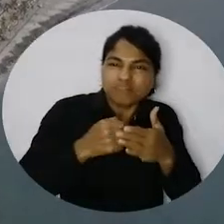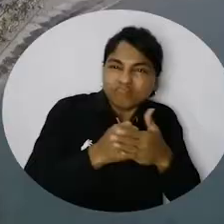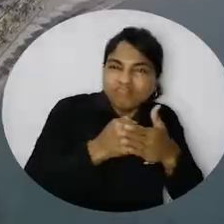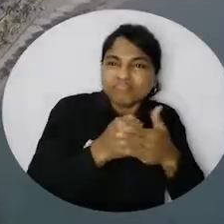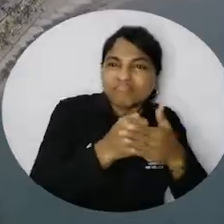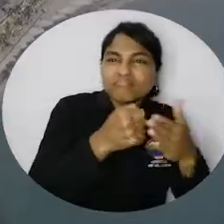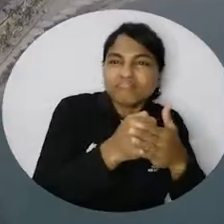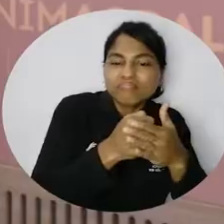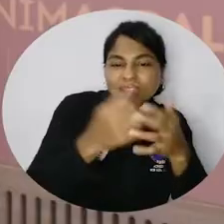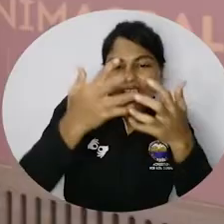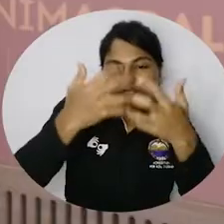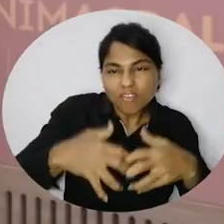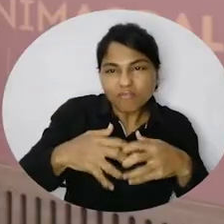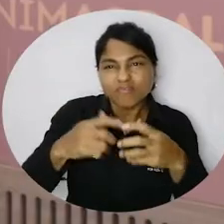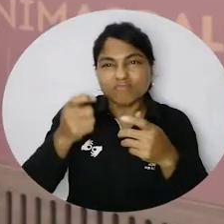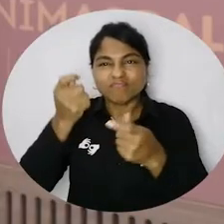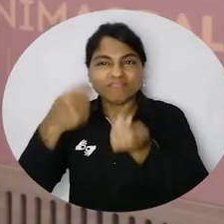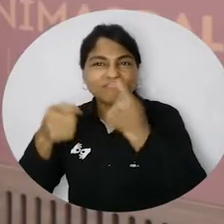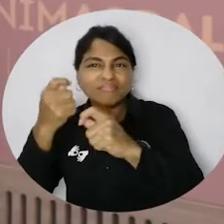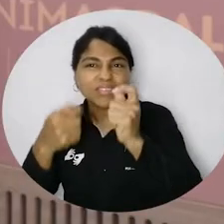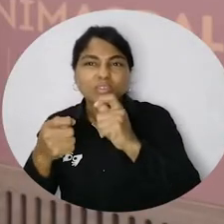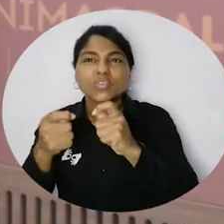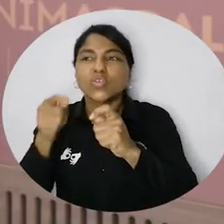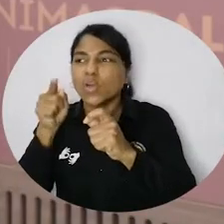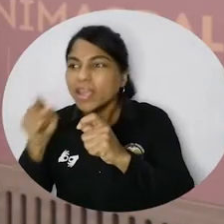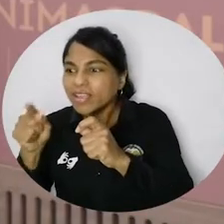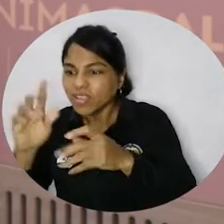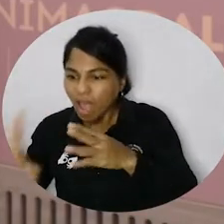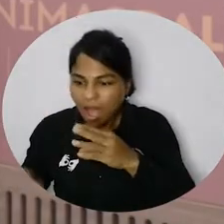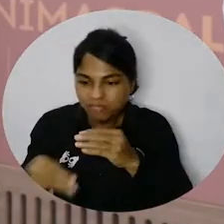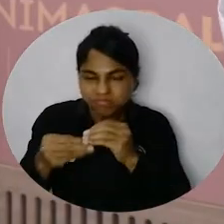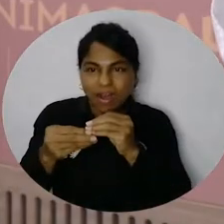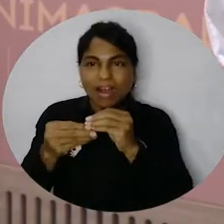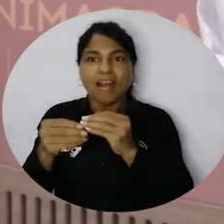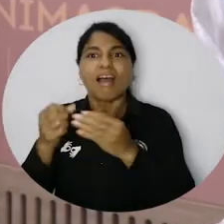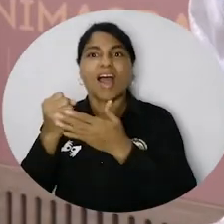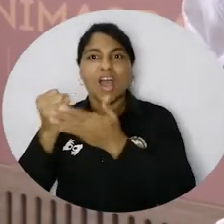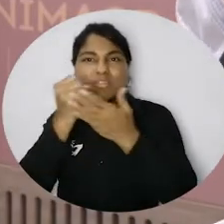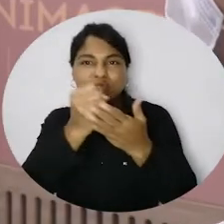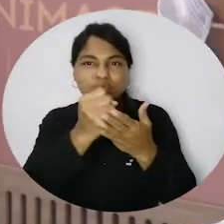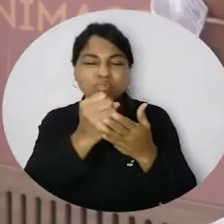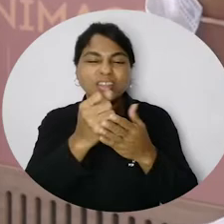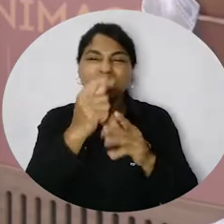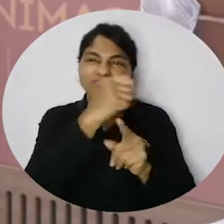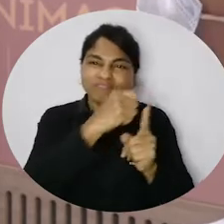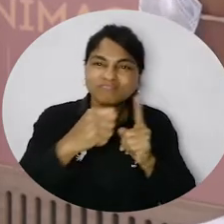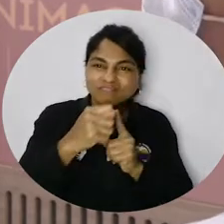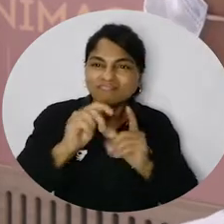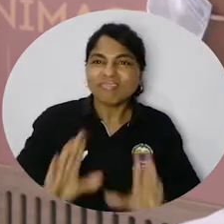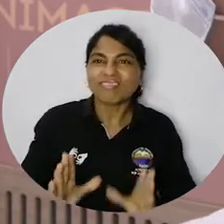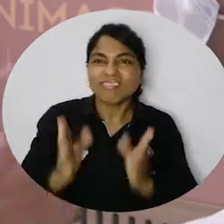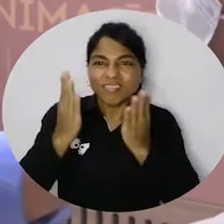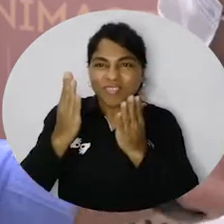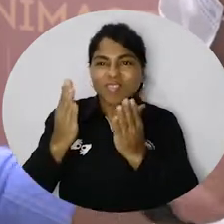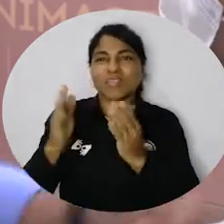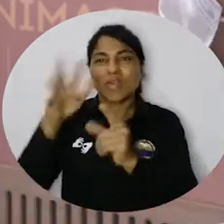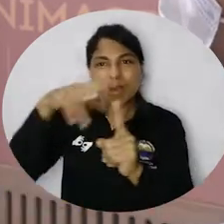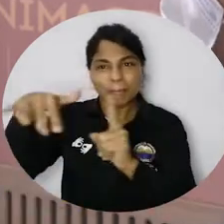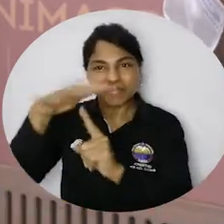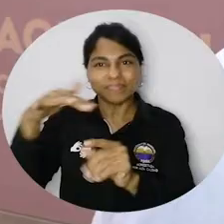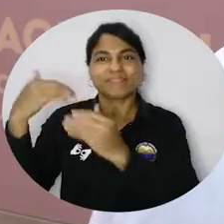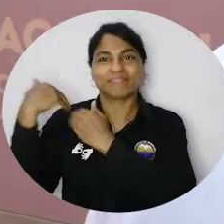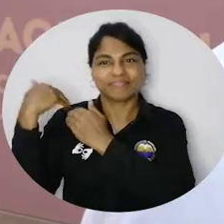para que incluso la función de los negocios se vuelvan complementarios para poder lograr ser socialmente beneficiosos y